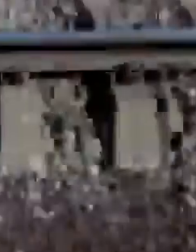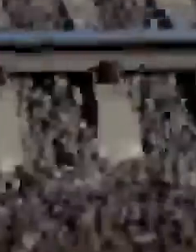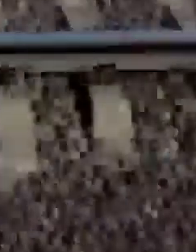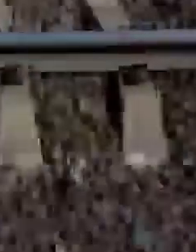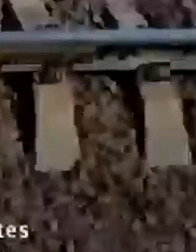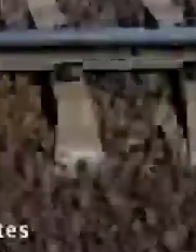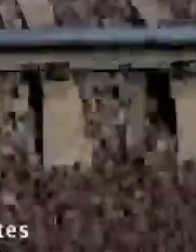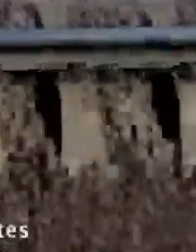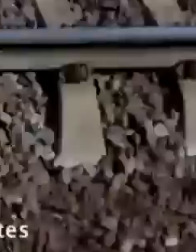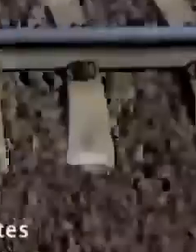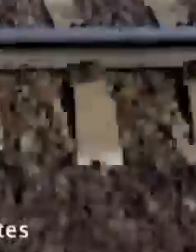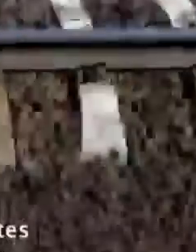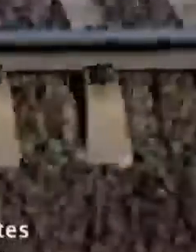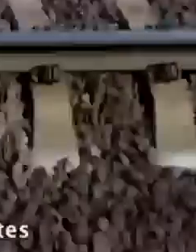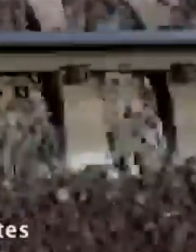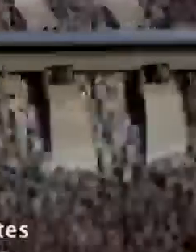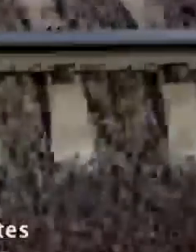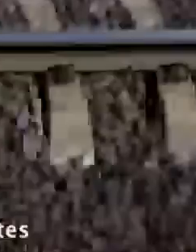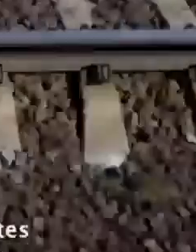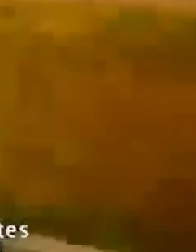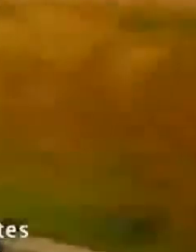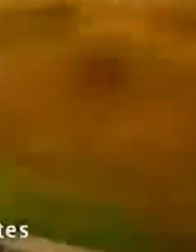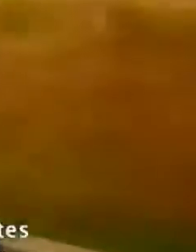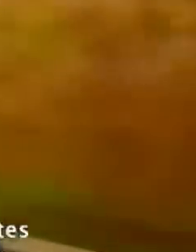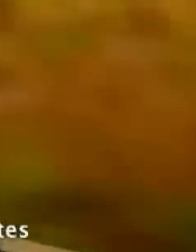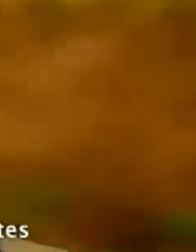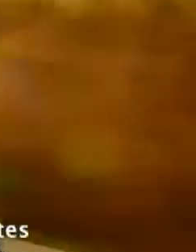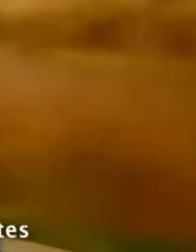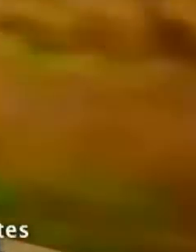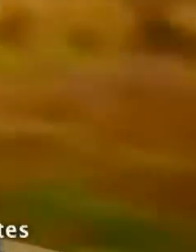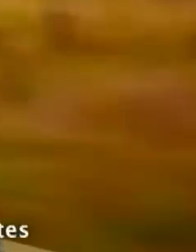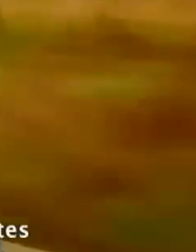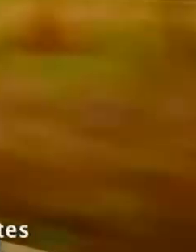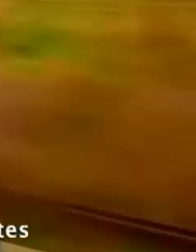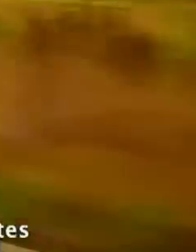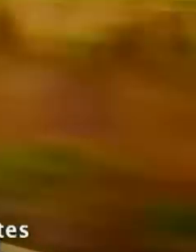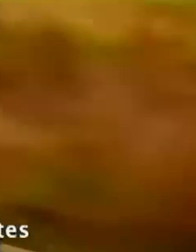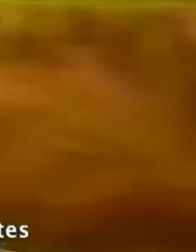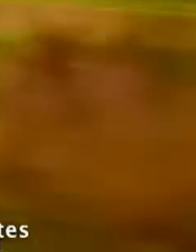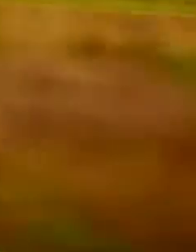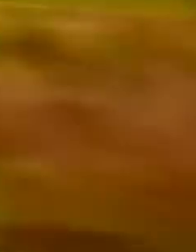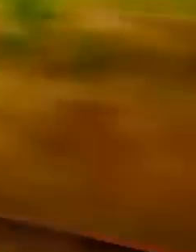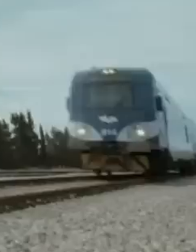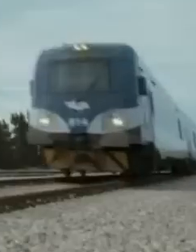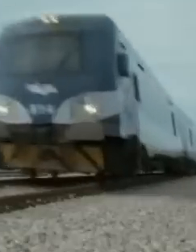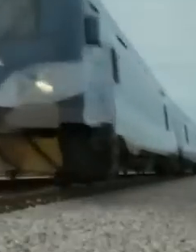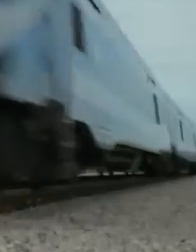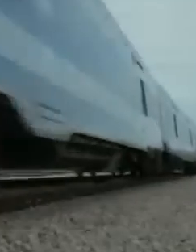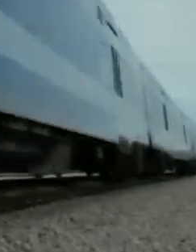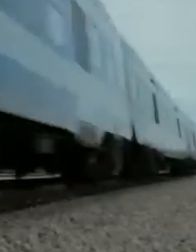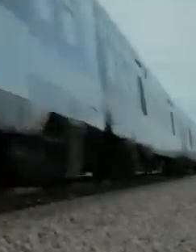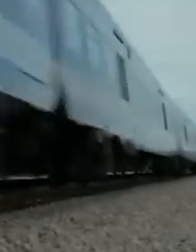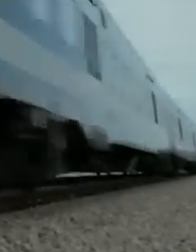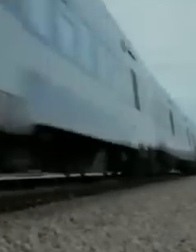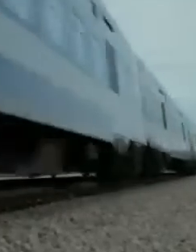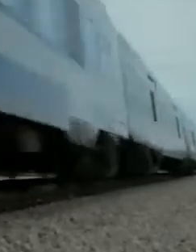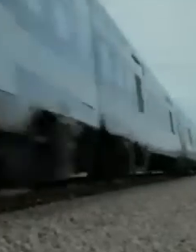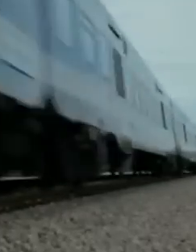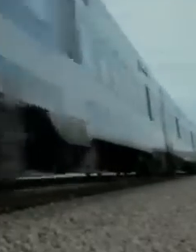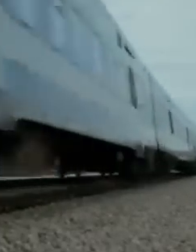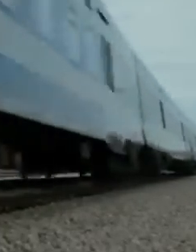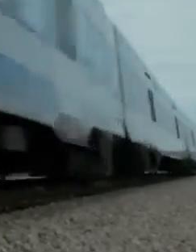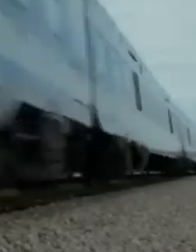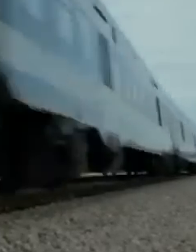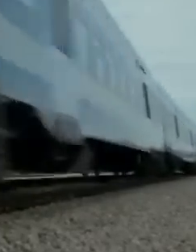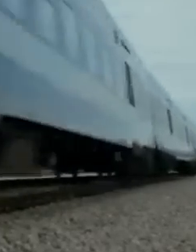El balasto es el material que envuelve los durmientes sobre los que se apoyan los rieles del ferrocarril. Su función es dar firmeza a la